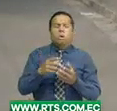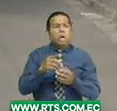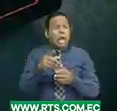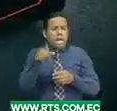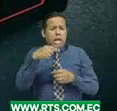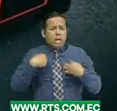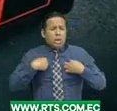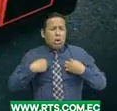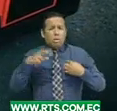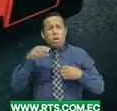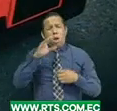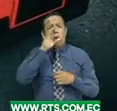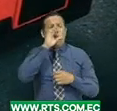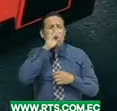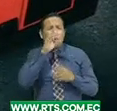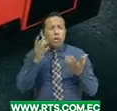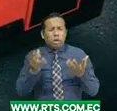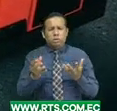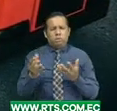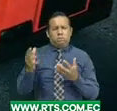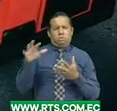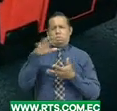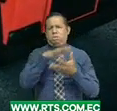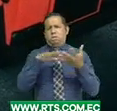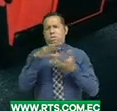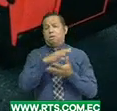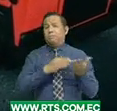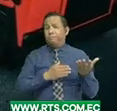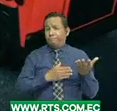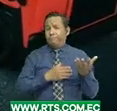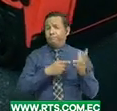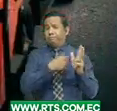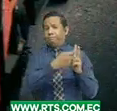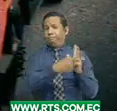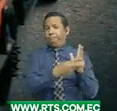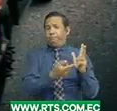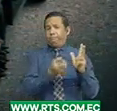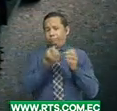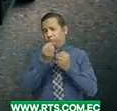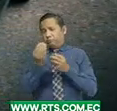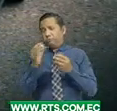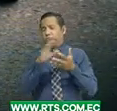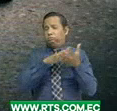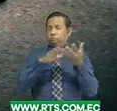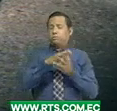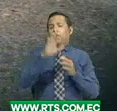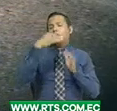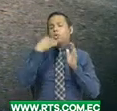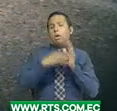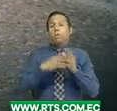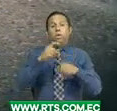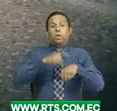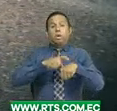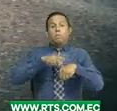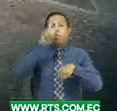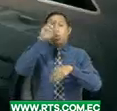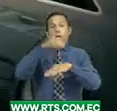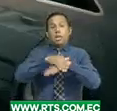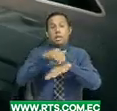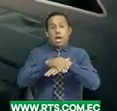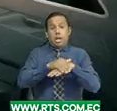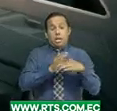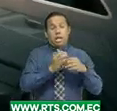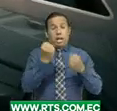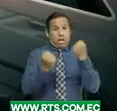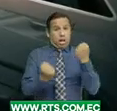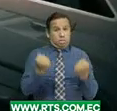no aportan en nada. El robo se produjo alrededor de las 14 horas. El camión salió con la mercadería desde la zona de cargas de